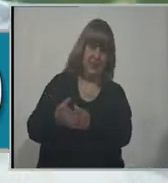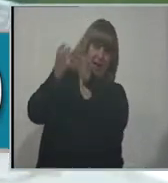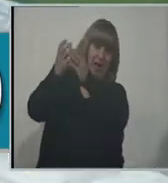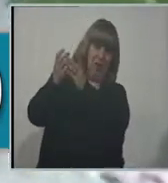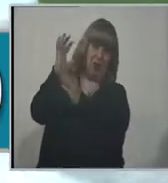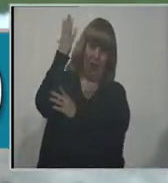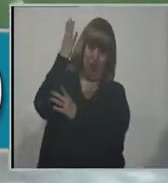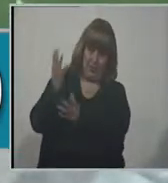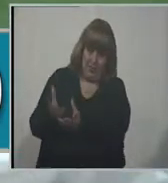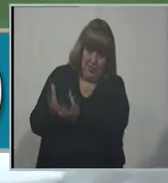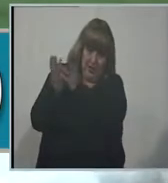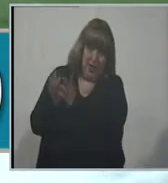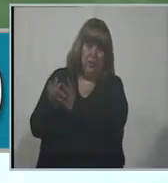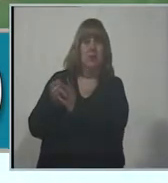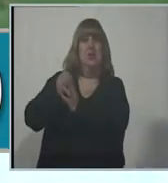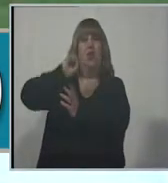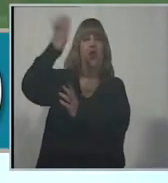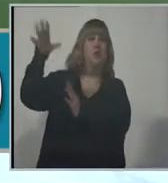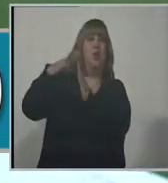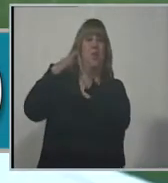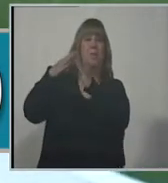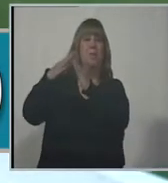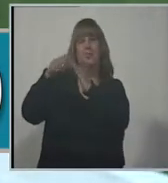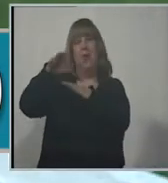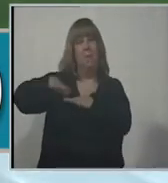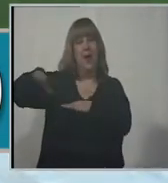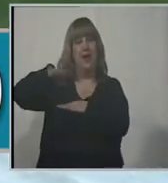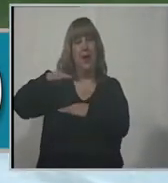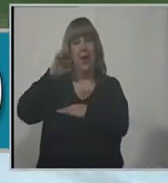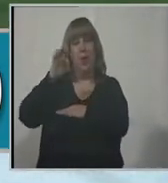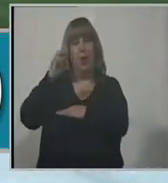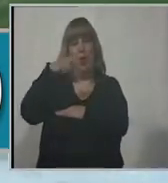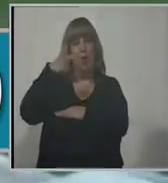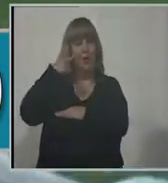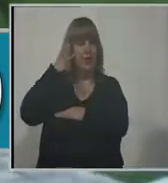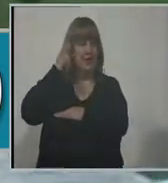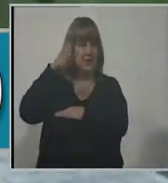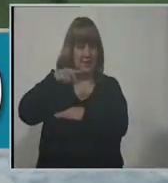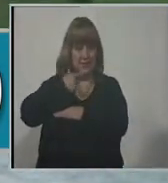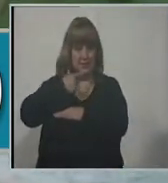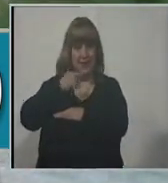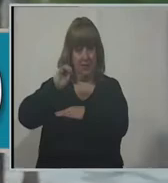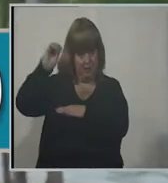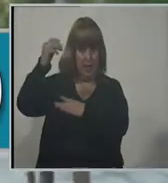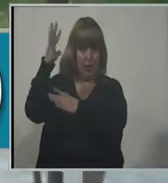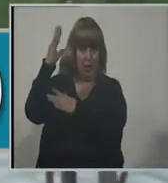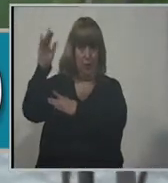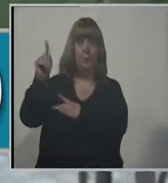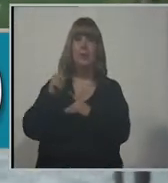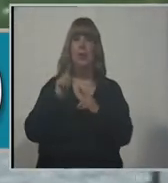O'Higgins. En ese contexto también comentar que se ha puesto en